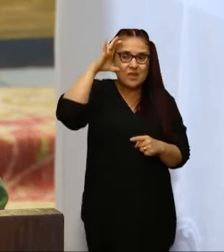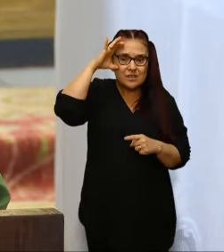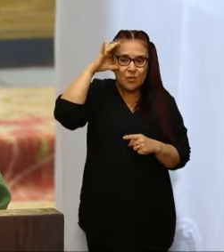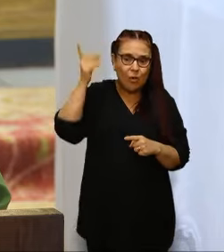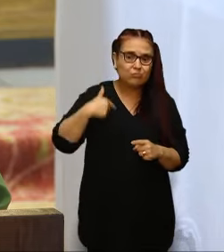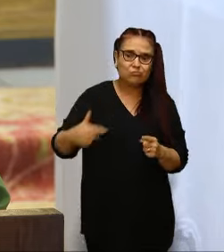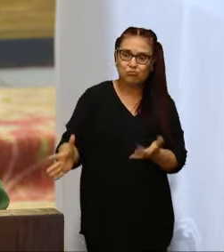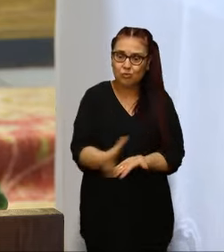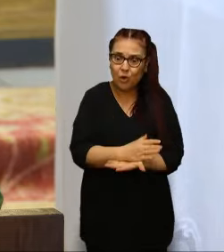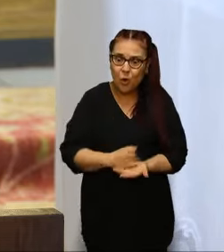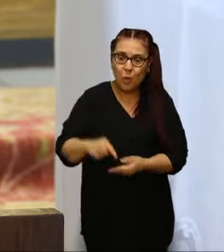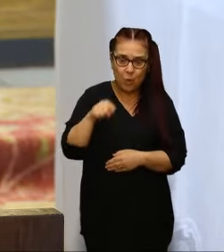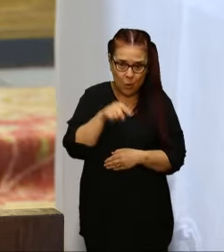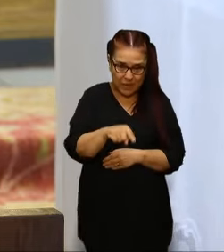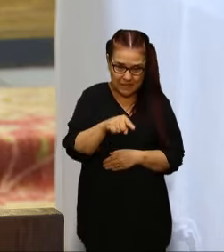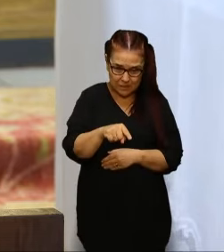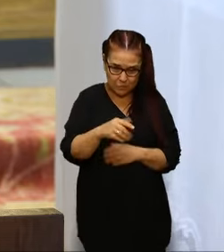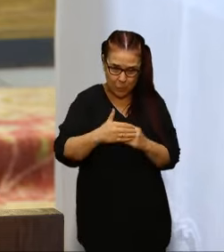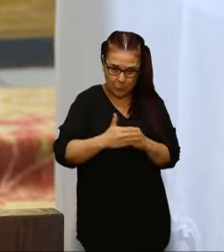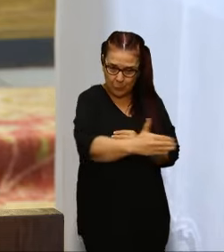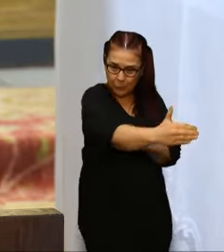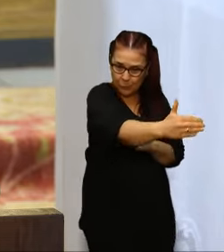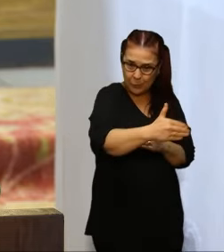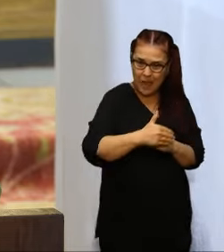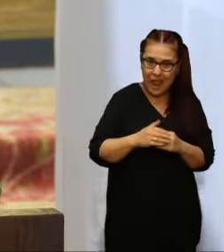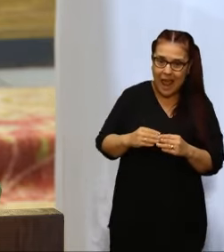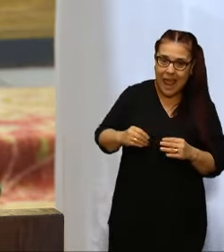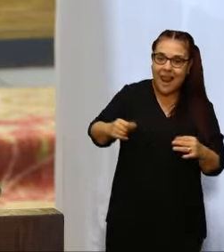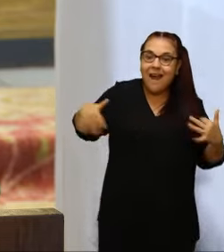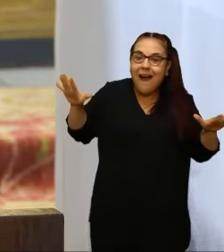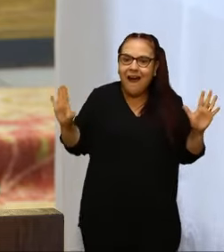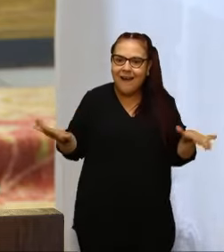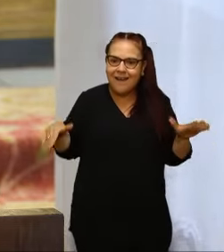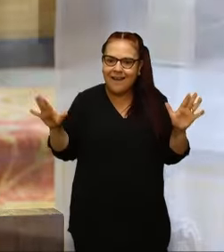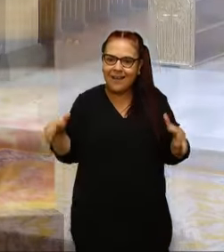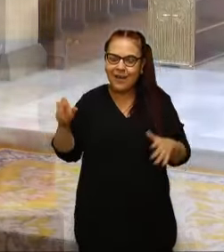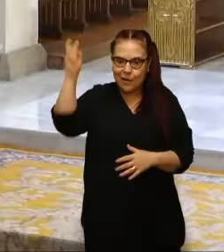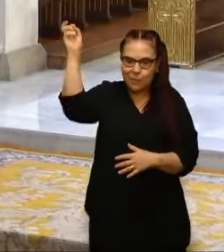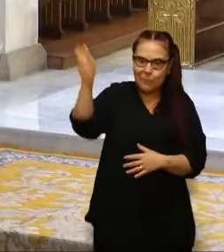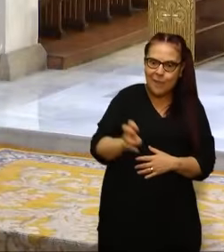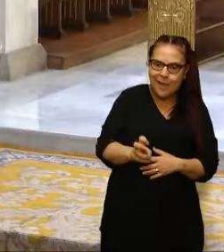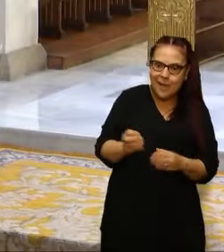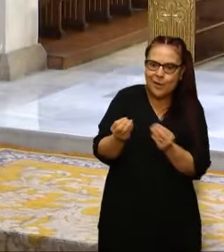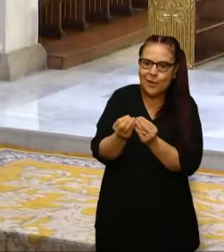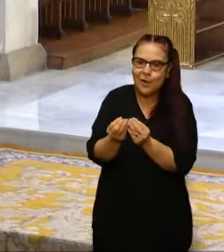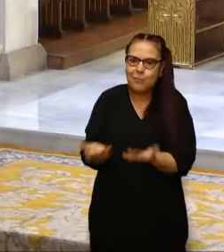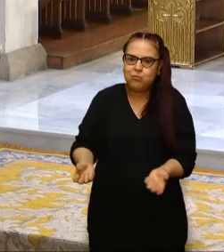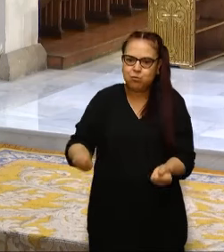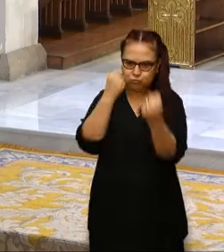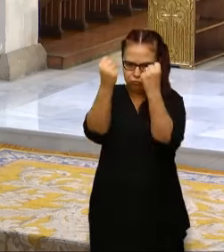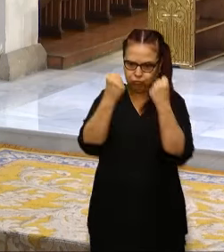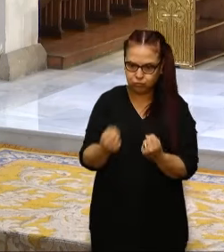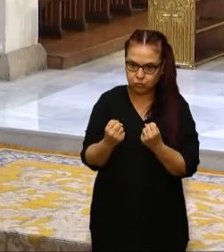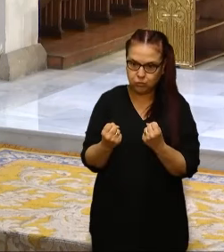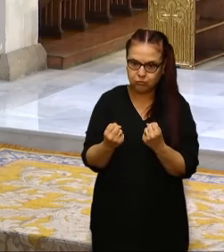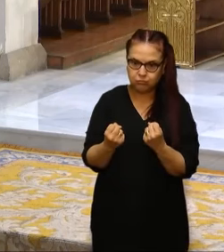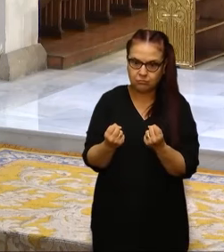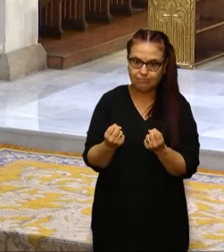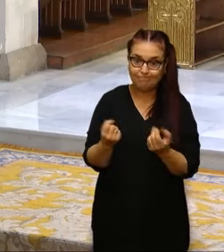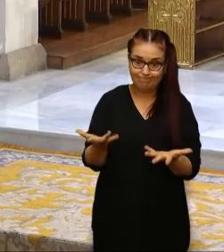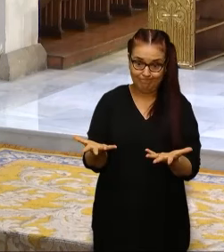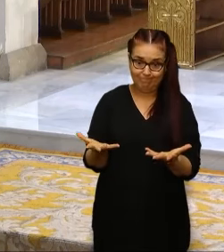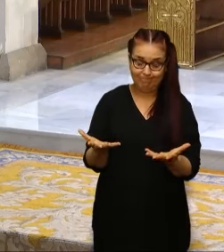pasar, y de aquel ángel que bajaba del cielo con gran autoridad, y que